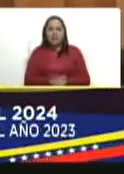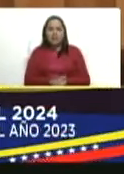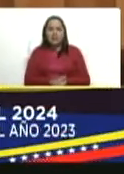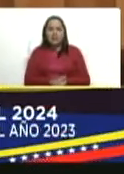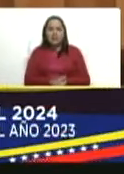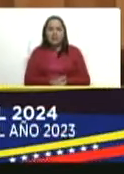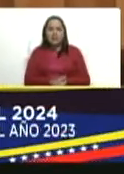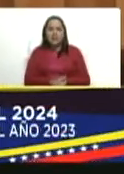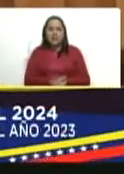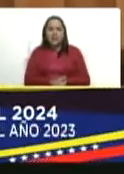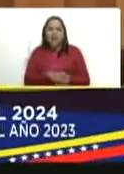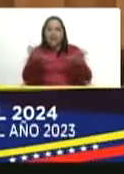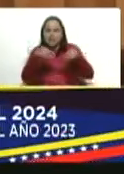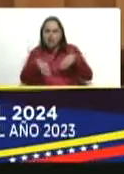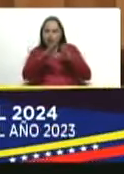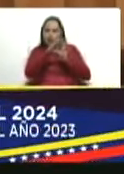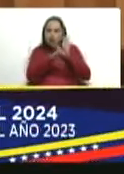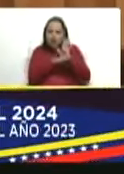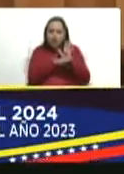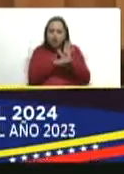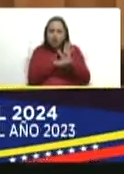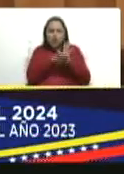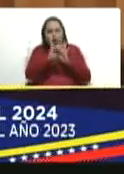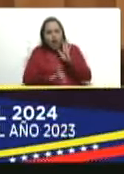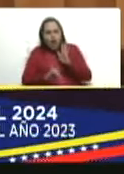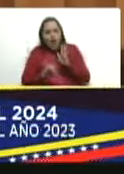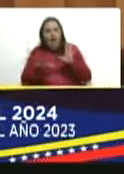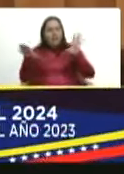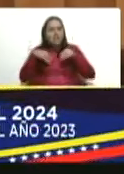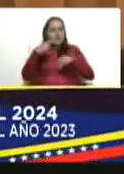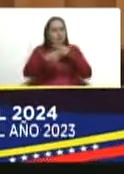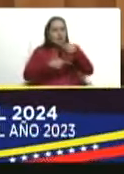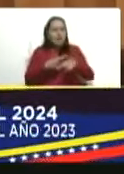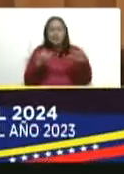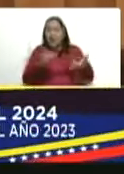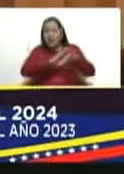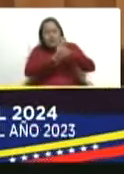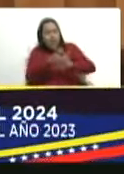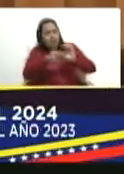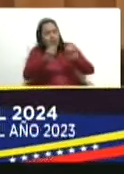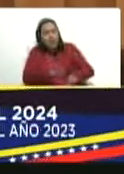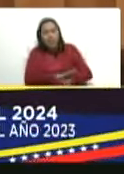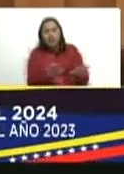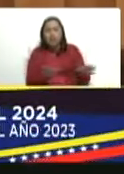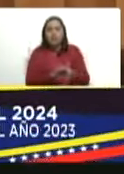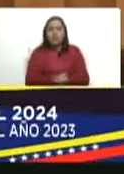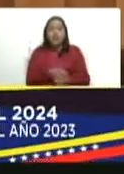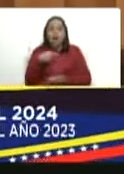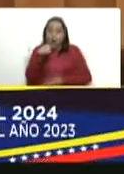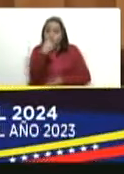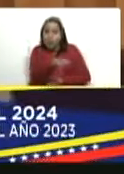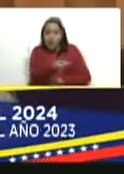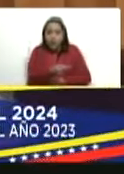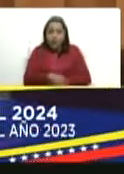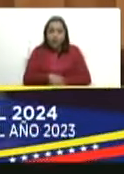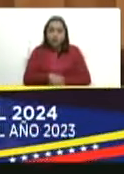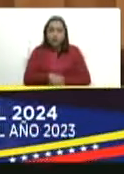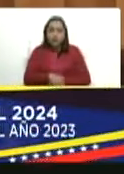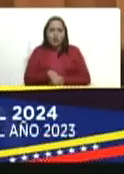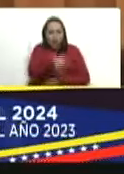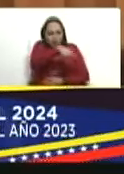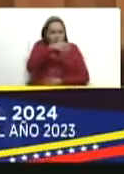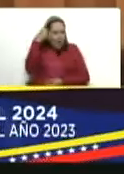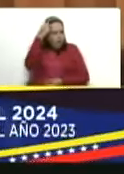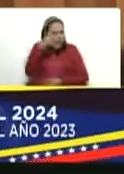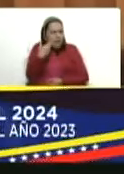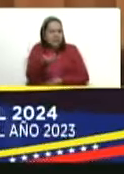vengan a la Constitución, vengan a los procesos, ya basta. Y les dije, ¿no les parece,